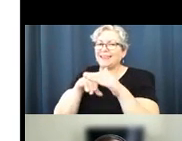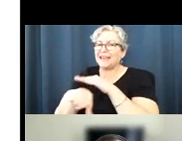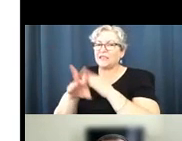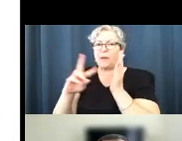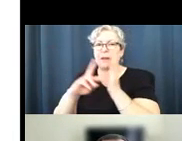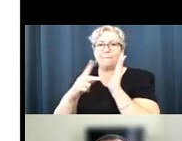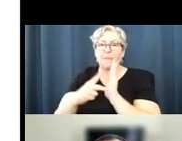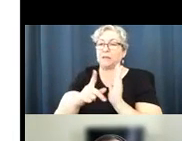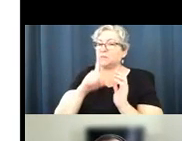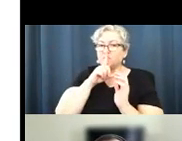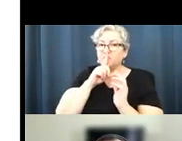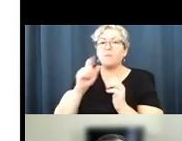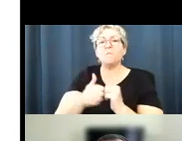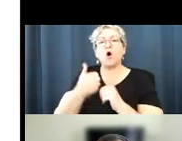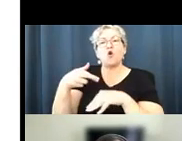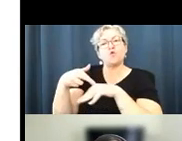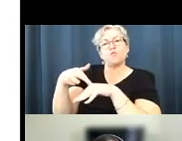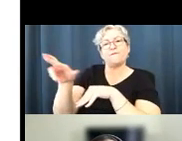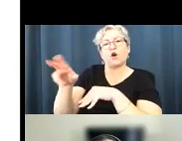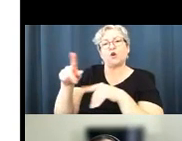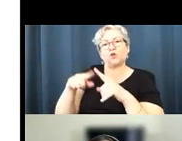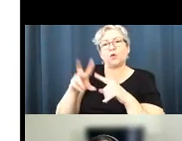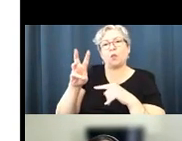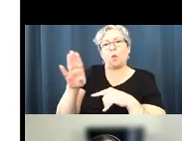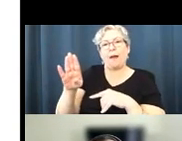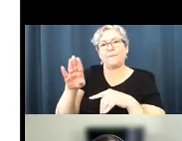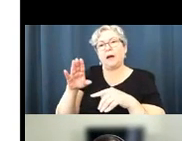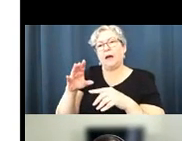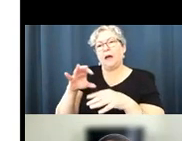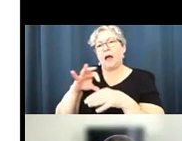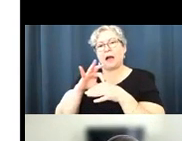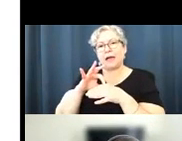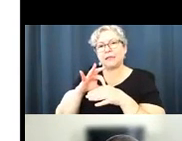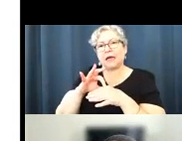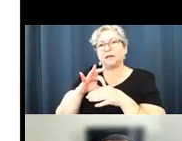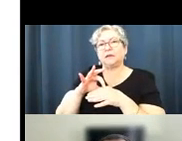quiere decir la accesibilidad. Muchas se refieren al contenido